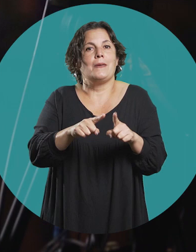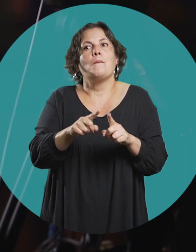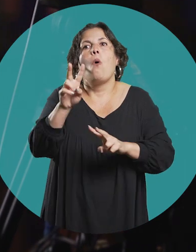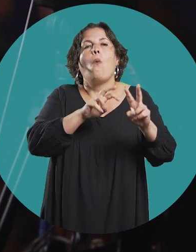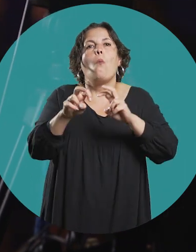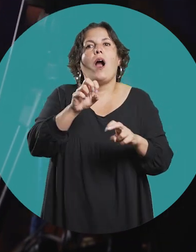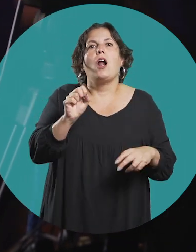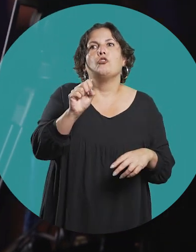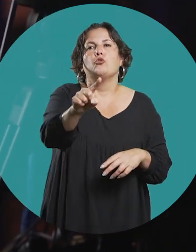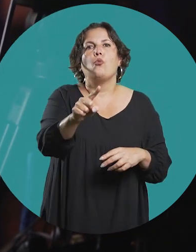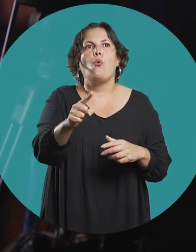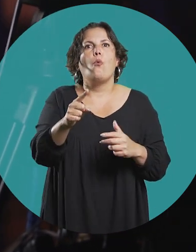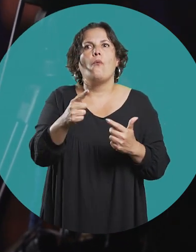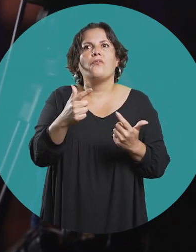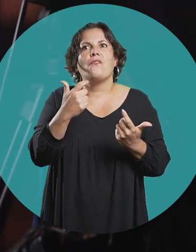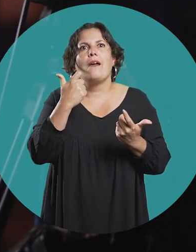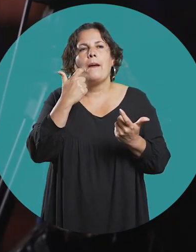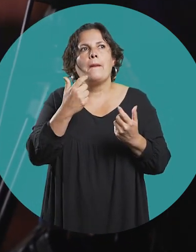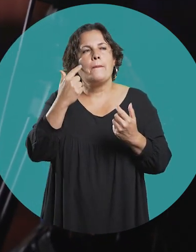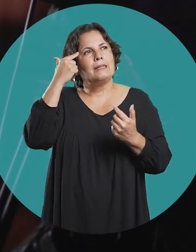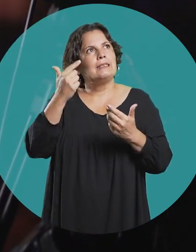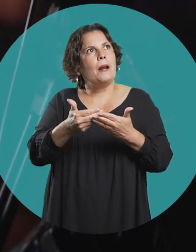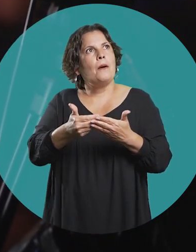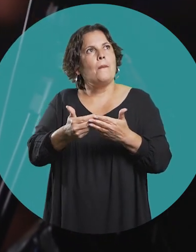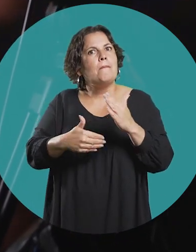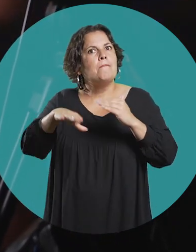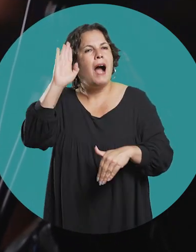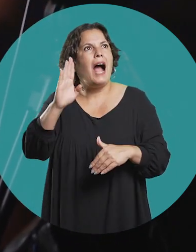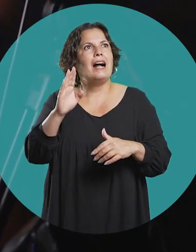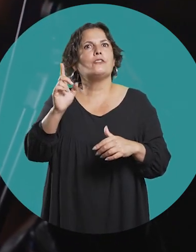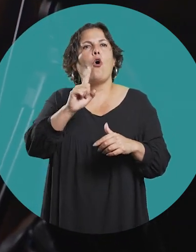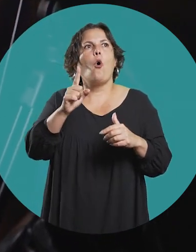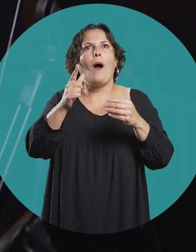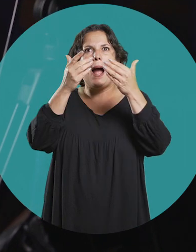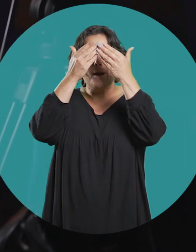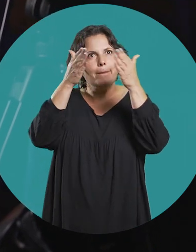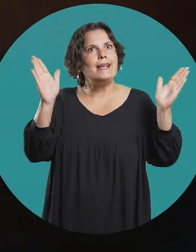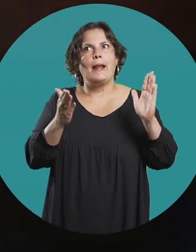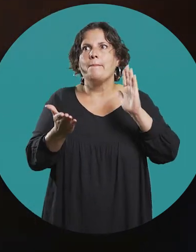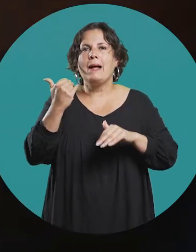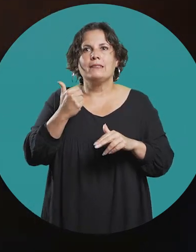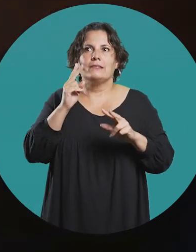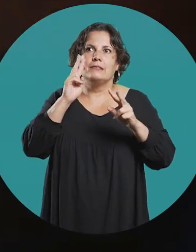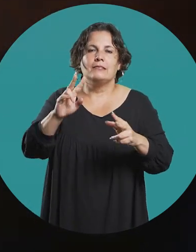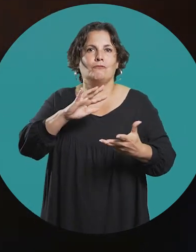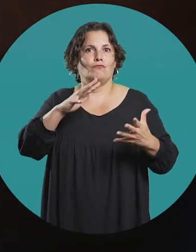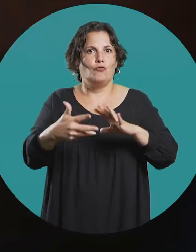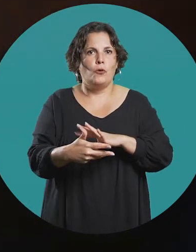tratar de elevar todavía más la mirada, decir, o ampliar, no elevar, ampliar más la mirada.